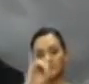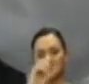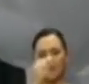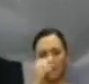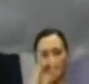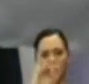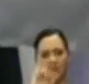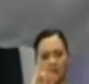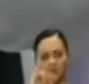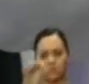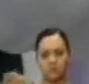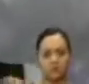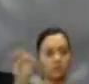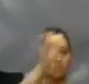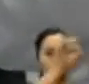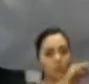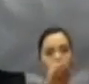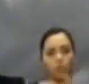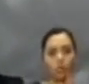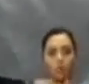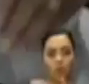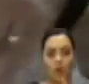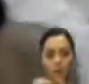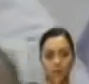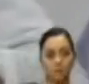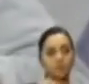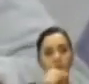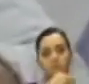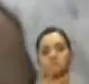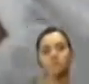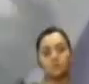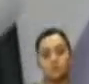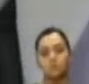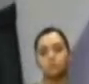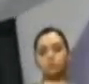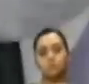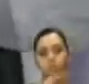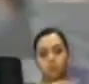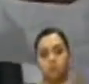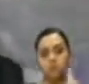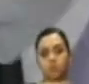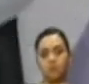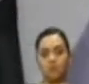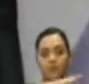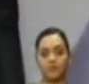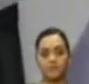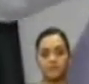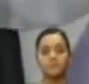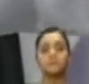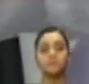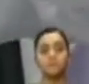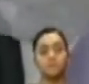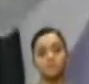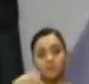parque histórico que ya tiene habilitado el muelle y se regresa al malecón. Y hacen